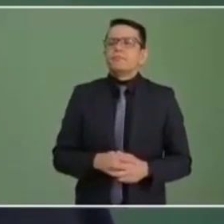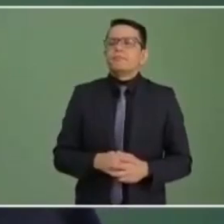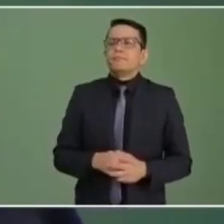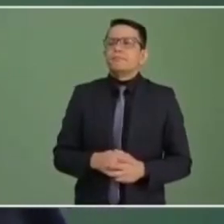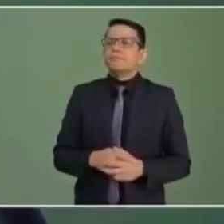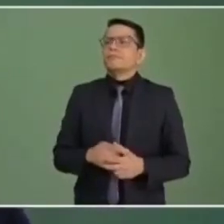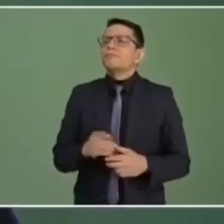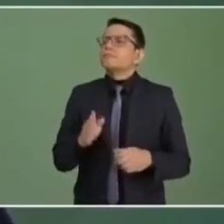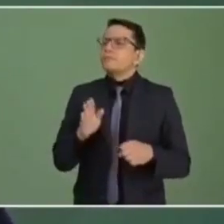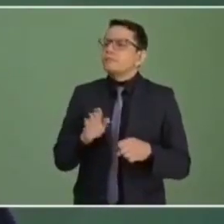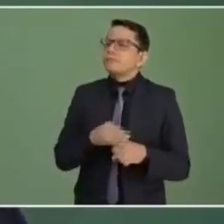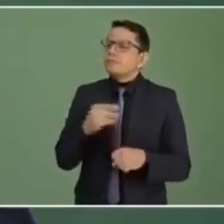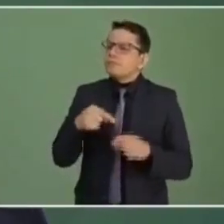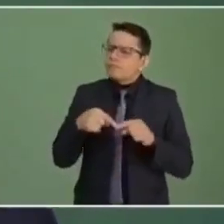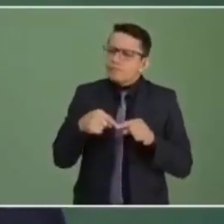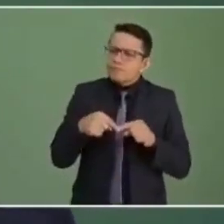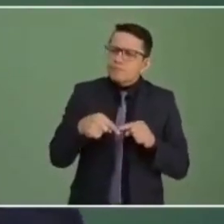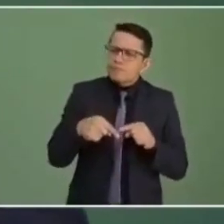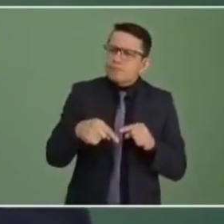Porque entregó